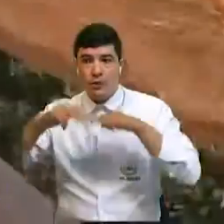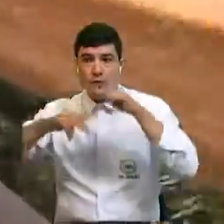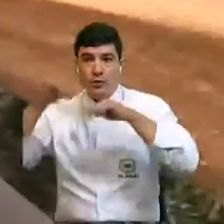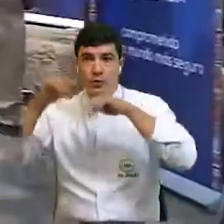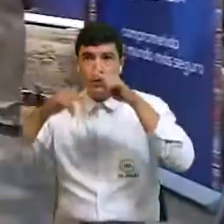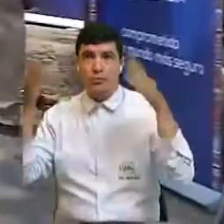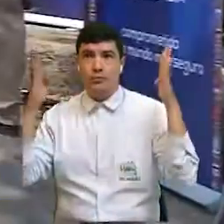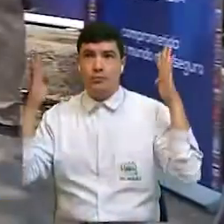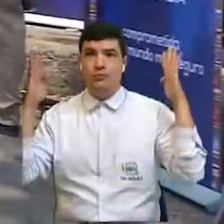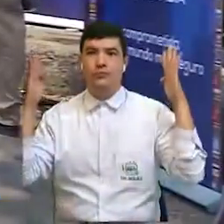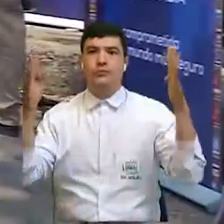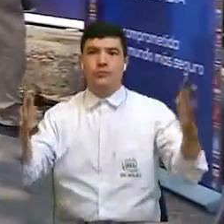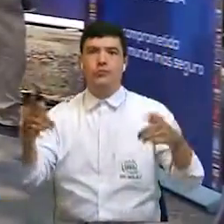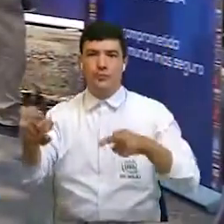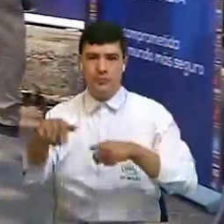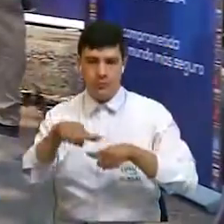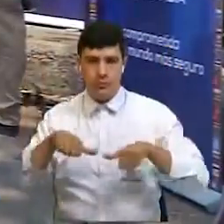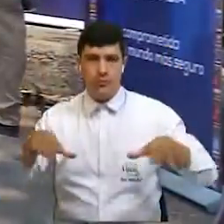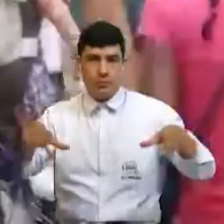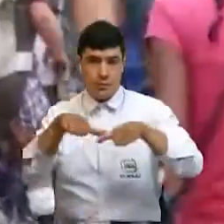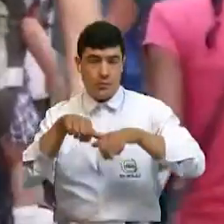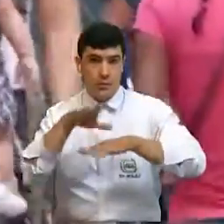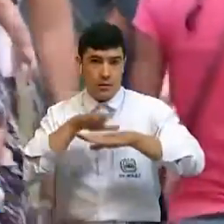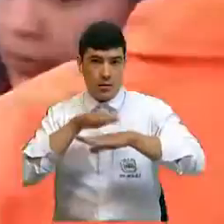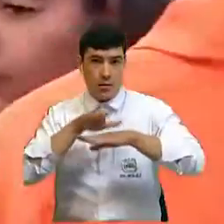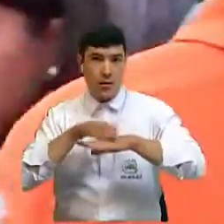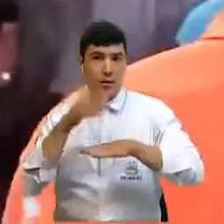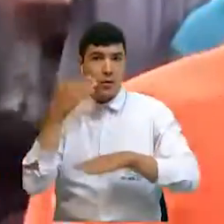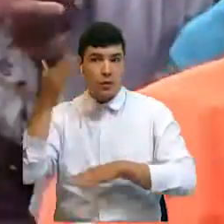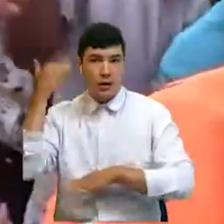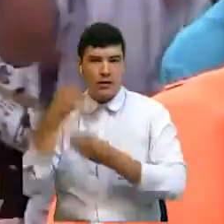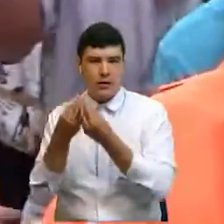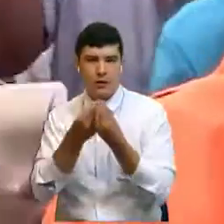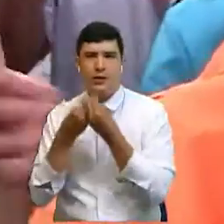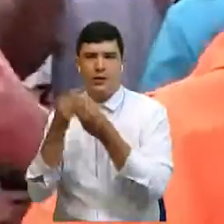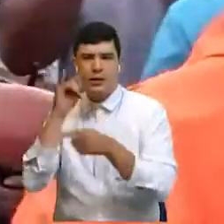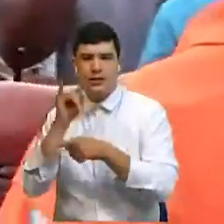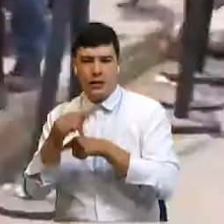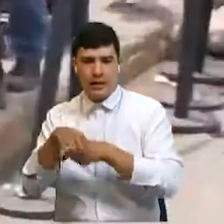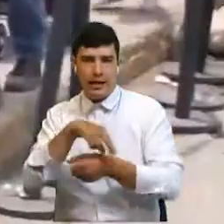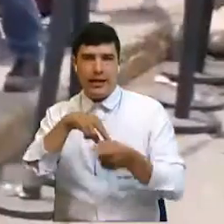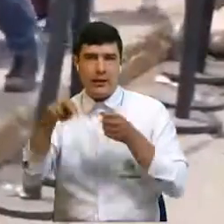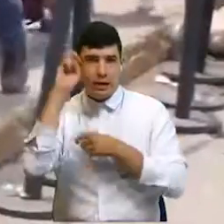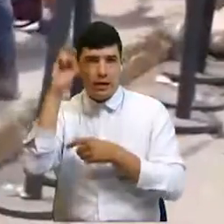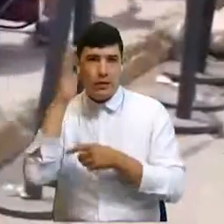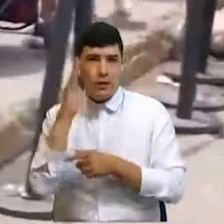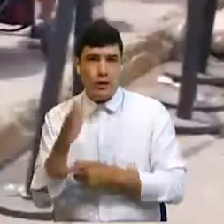cerramientos en esta zona y que fueron anunciados en el último Consejo de Seguridad en la región.